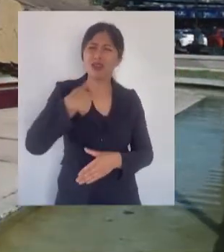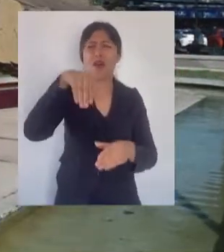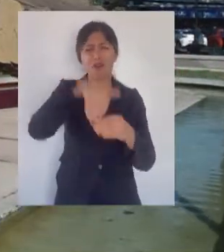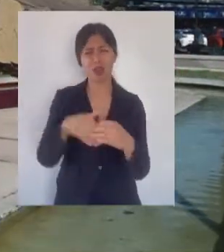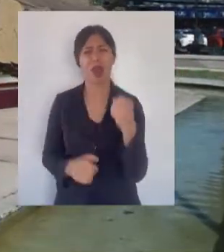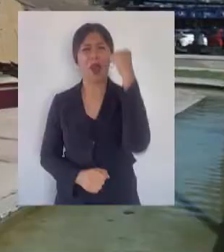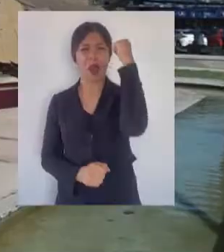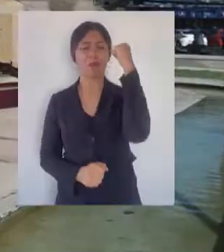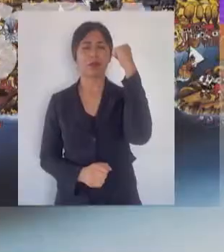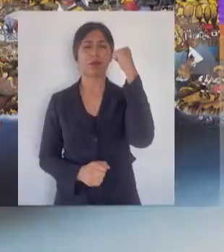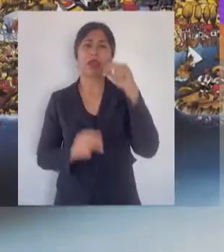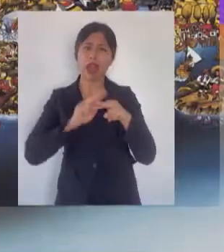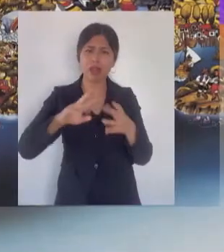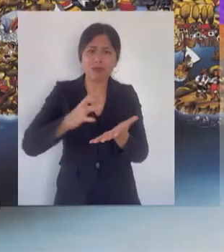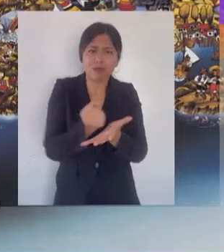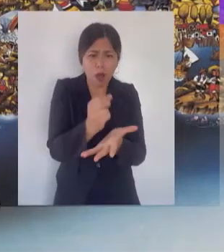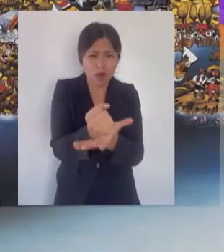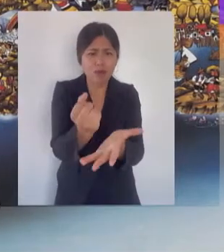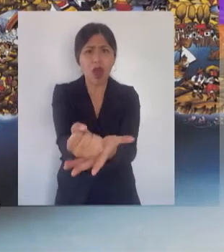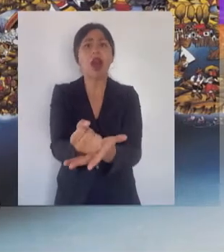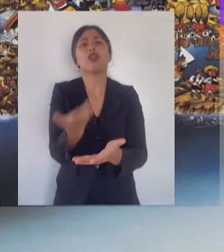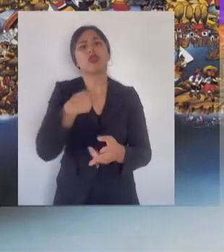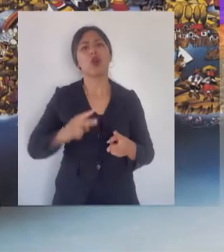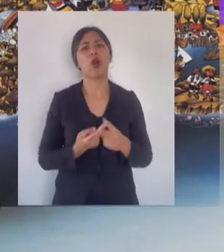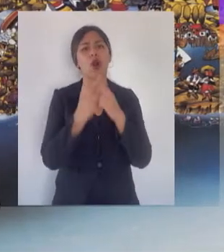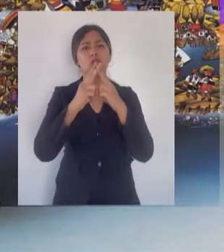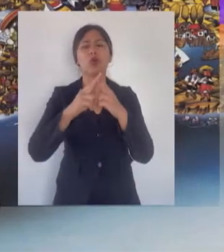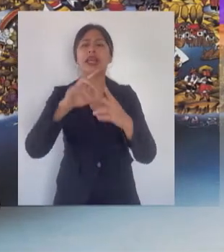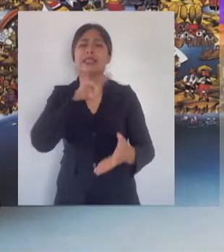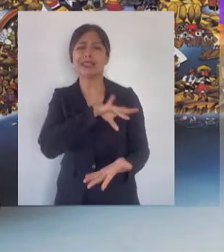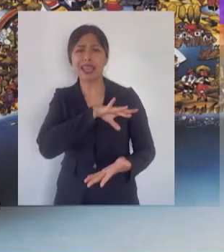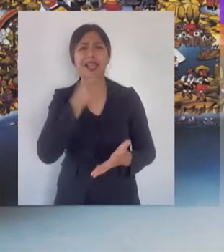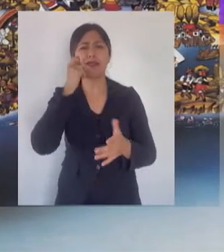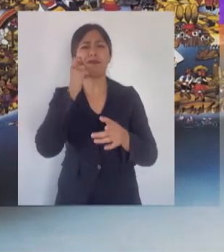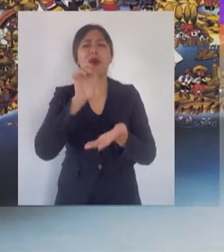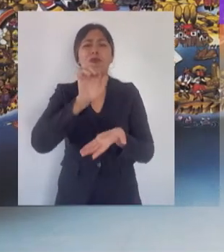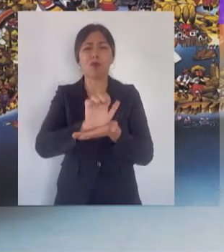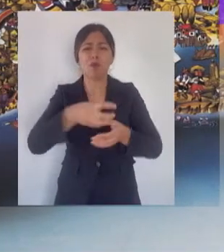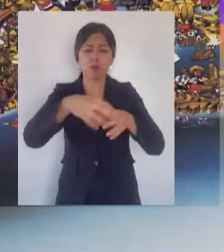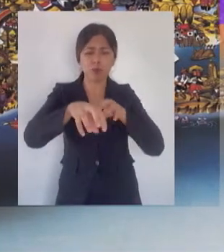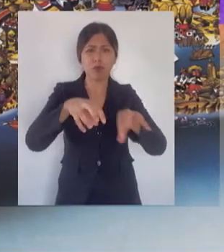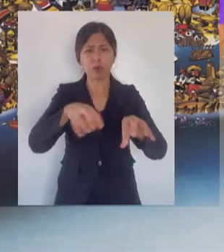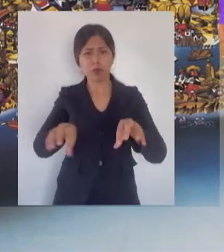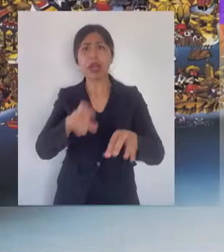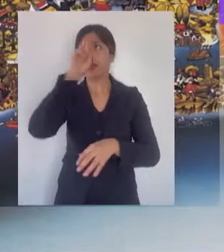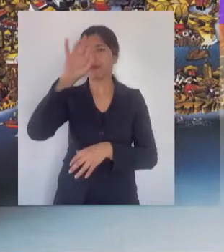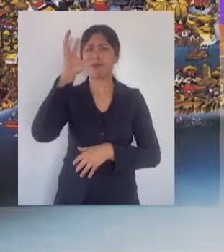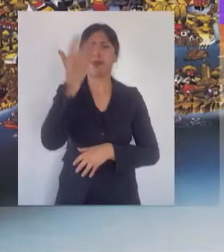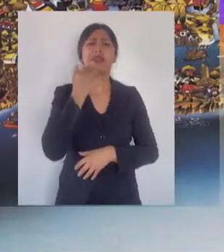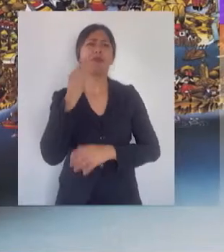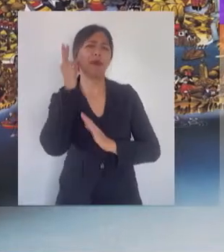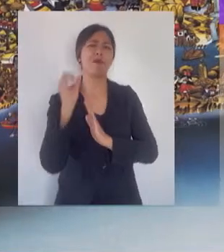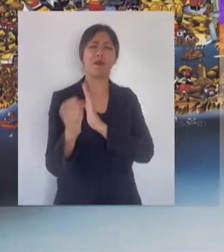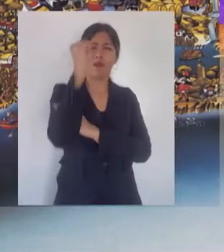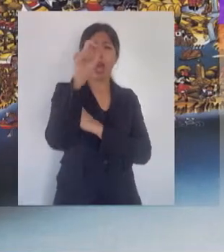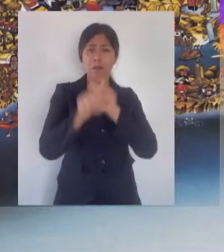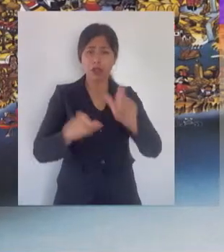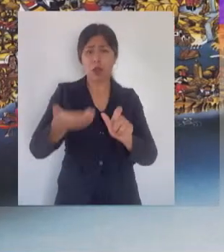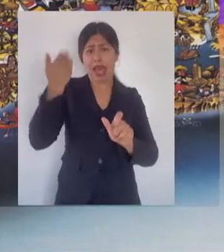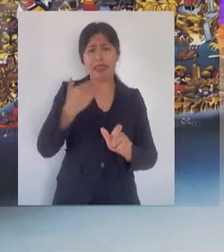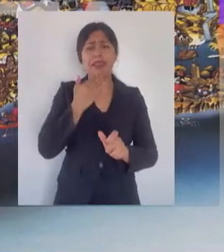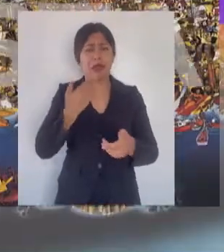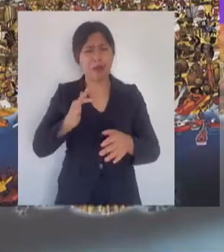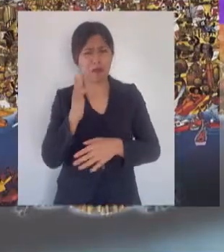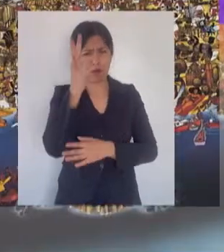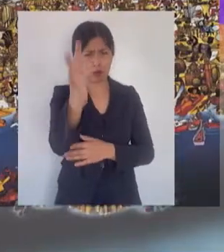votamos comunistas con ellos vamos a construir un chile de sur y nacional ecologista y feminista por los que fueron y los